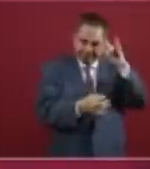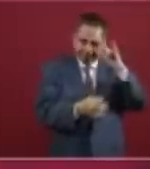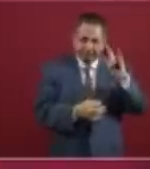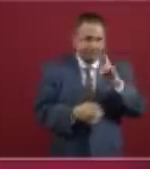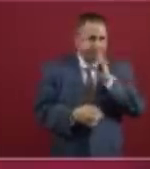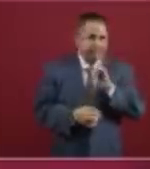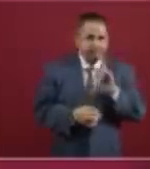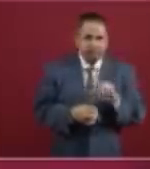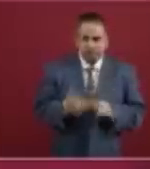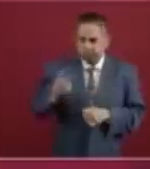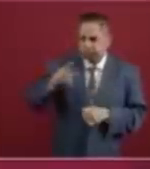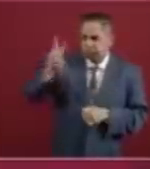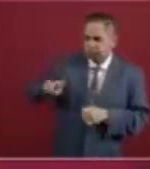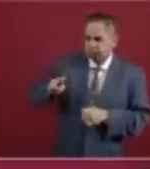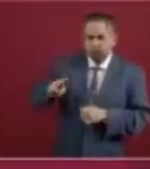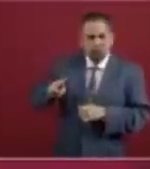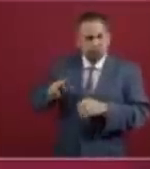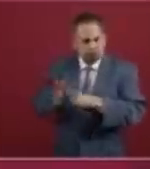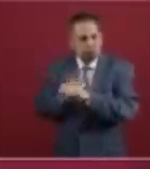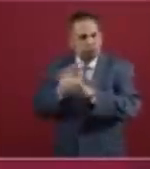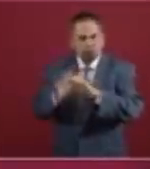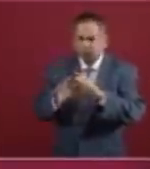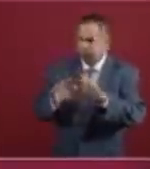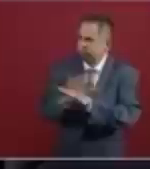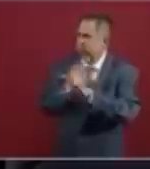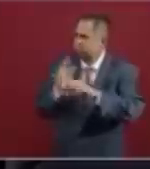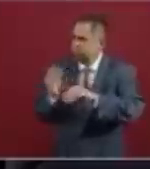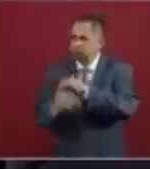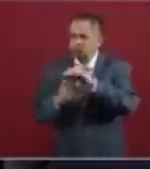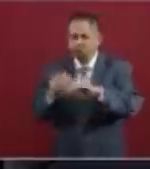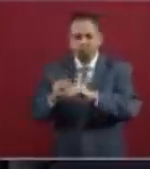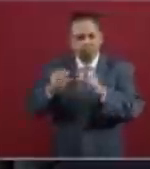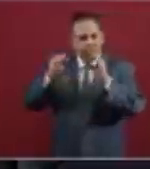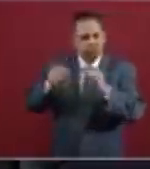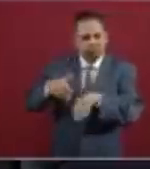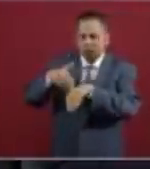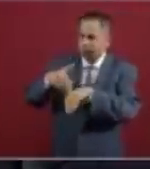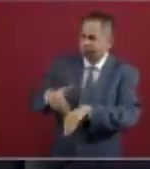La verdad es revolucionaria y es cristiana.